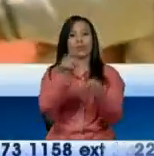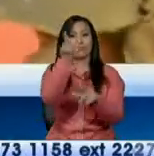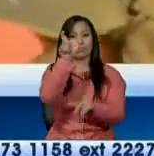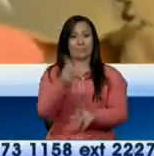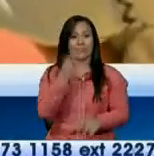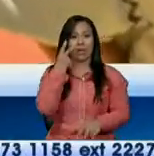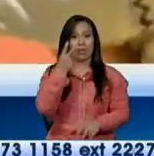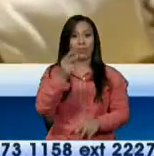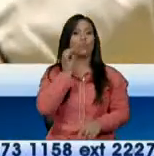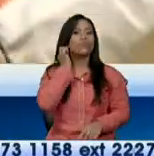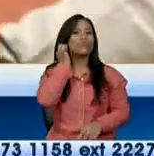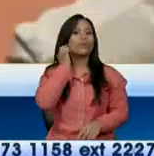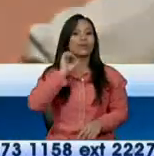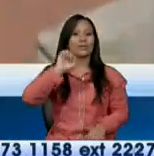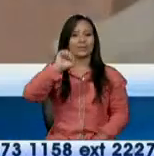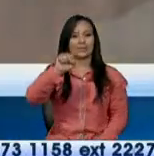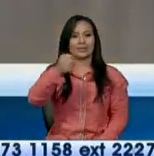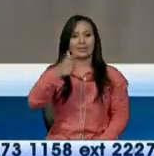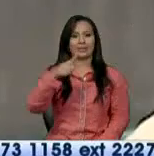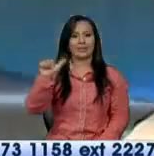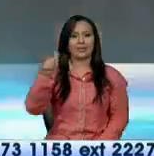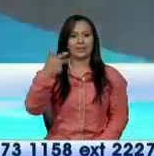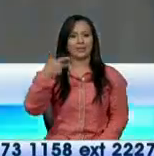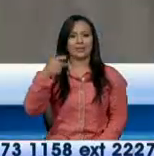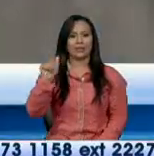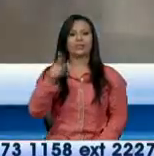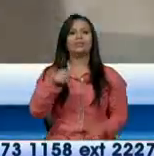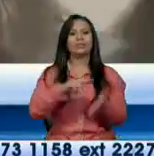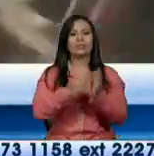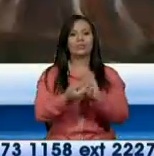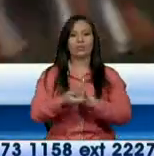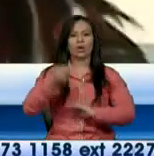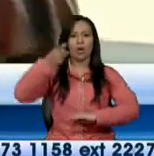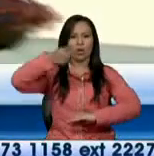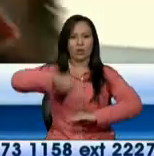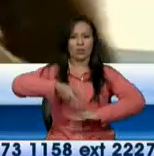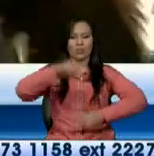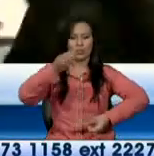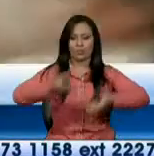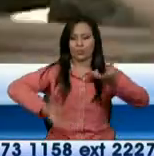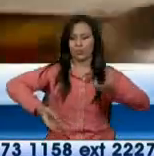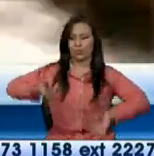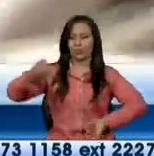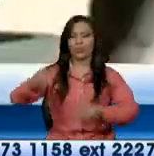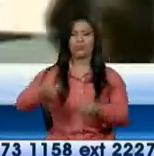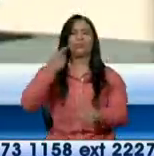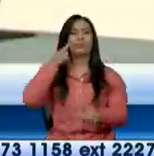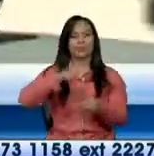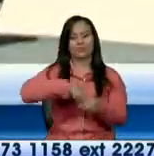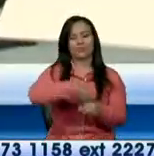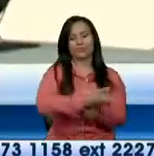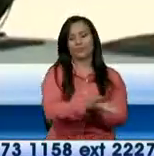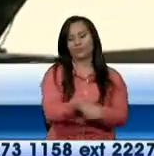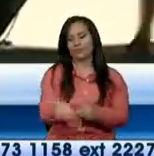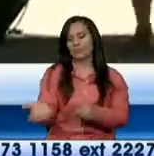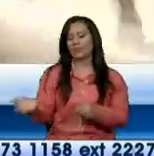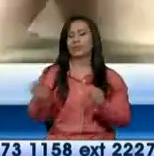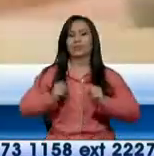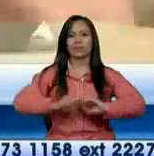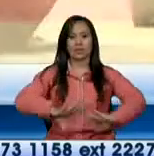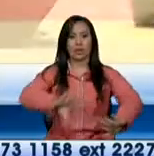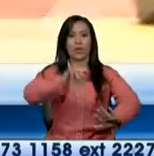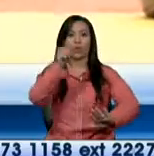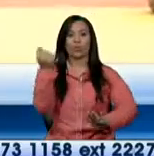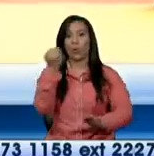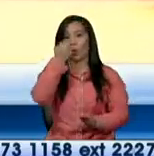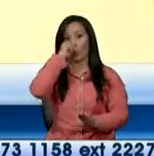¿no?, que es la que enciende el fuego, es la que ordena la quema de las sementeras para la siembra de septiembre. Luego tenemos la colla, la